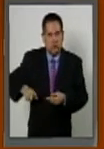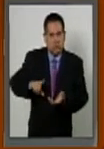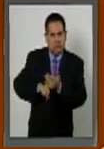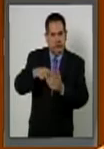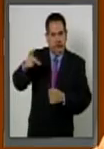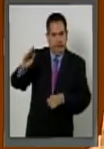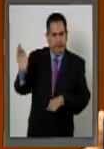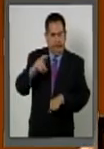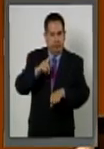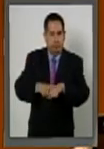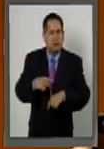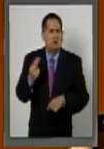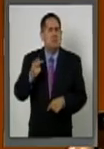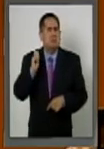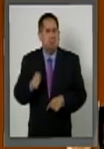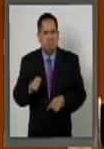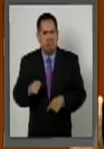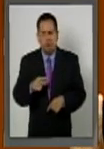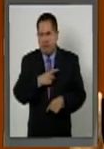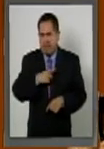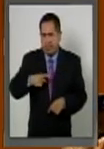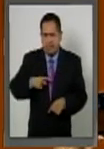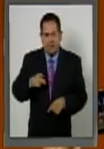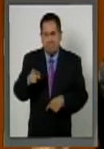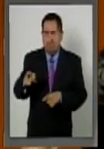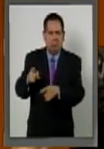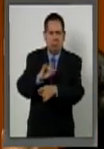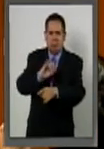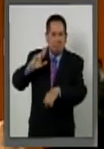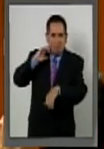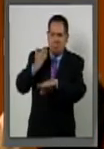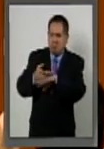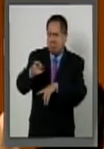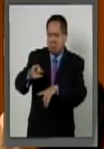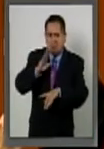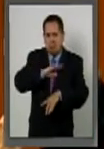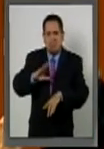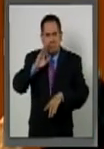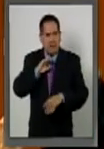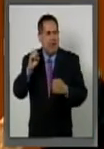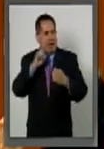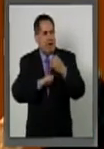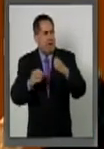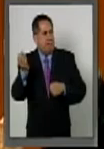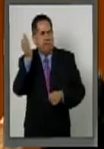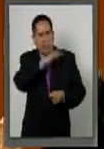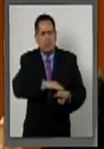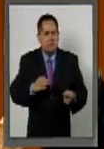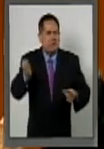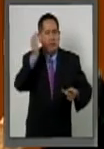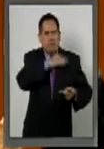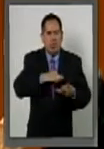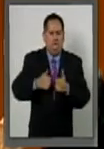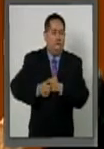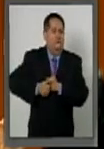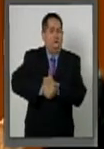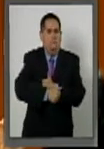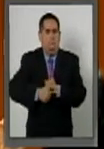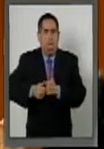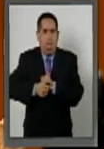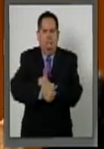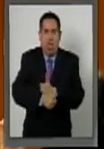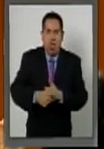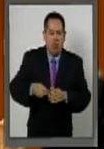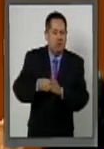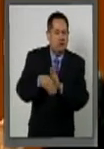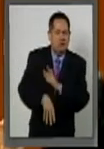federal, que se empeña irresponsablemente en difundir falsedades y ocultar una realidad alarmante